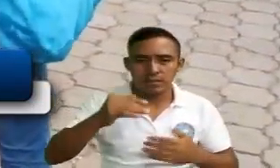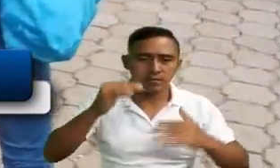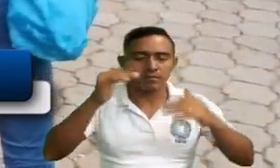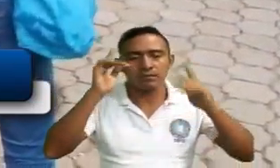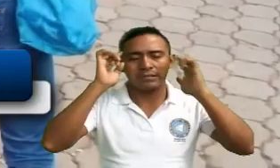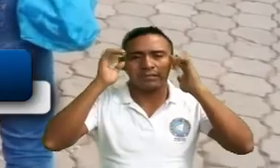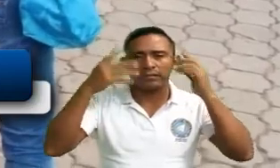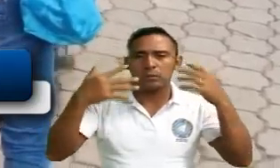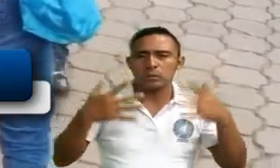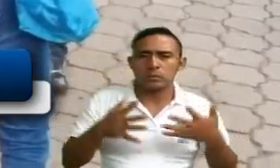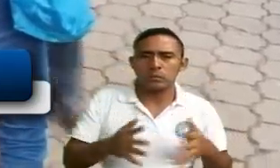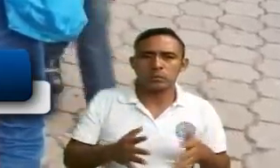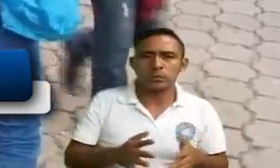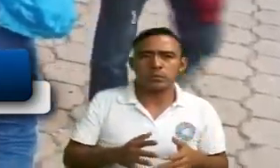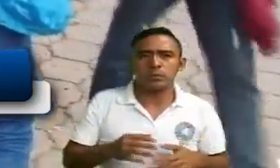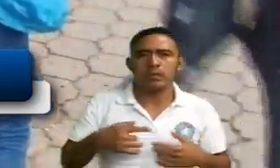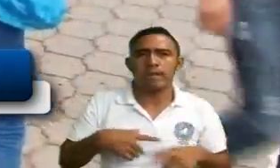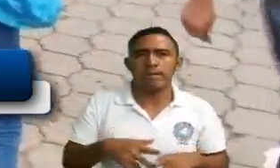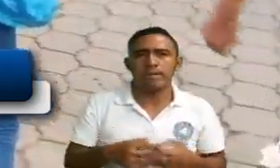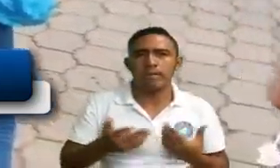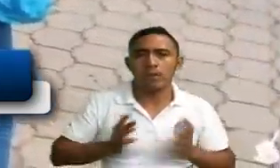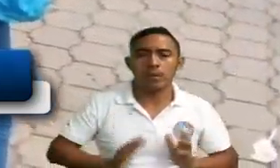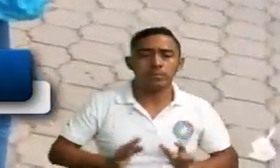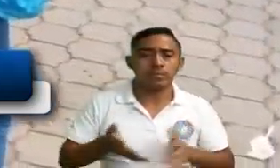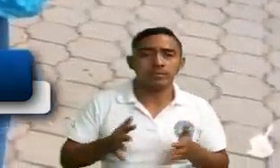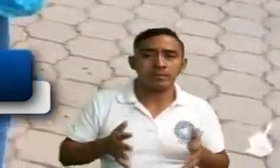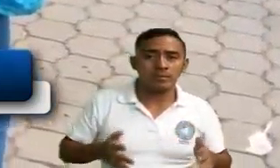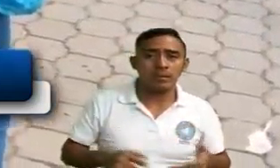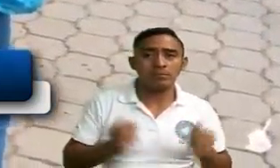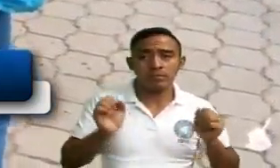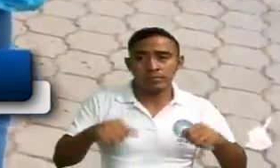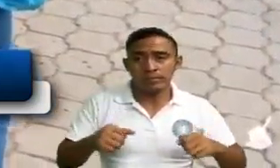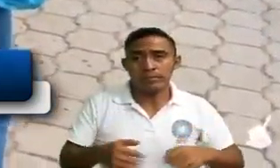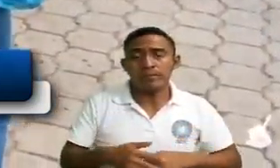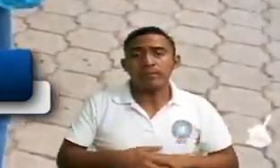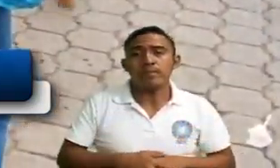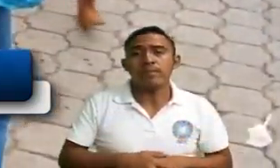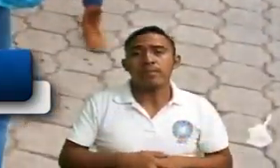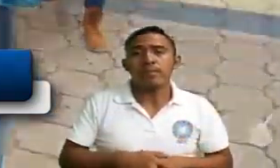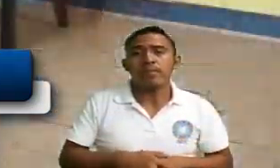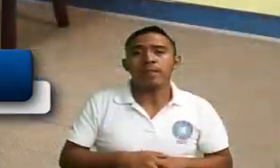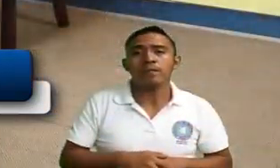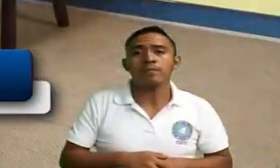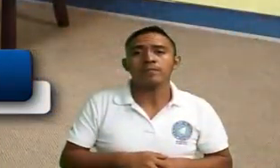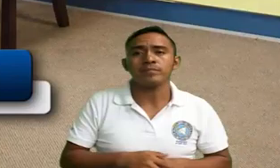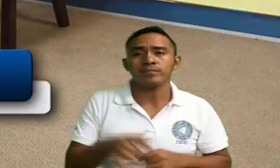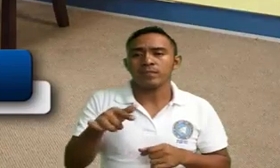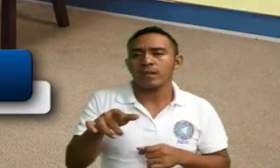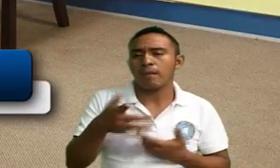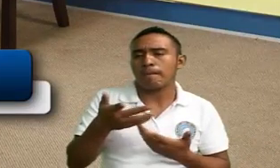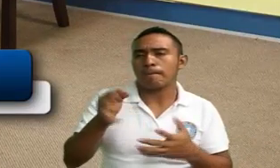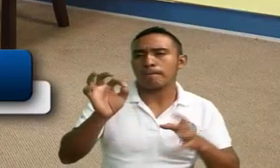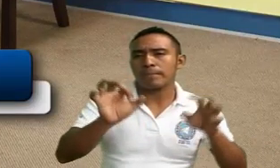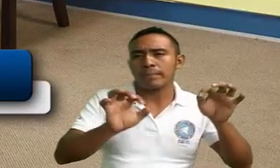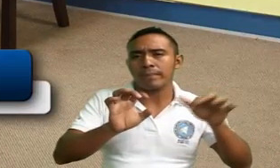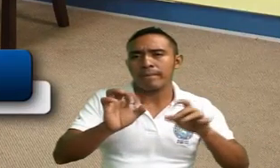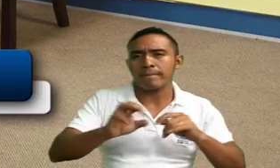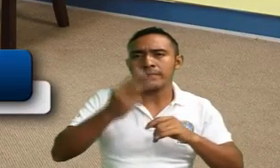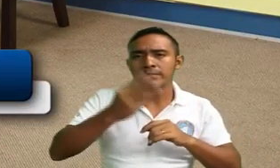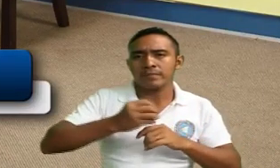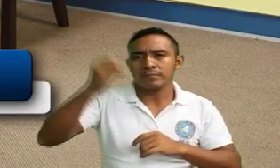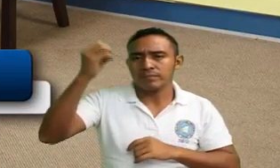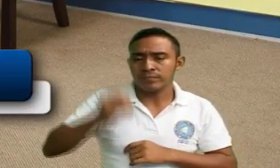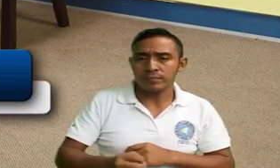sí. hay temblores, temblor, se pone tembloroso el cuerpo. Puede ser, así es. Pero eso es muy muy poco. Menos del 3%